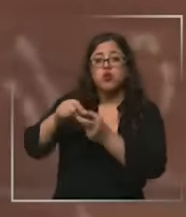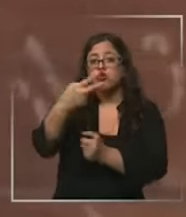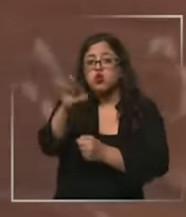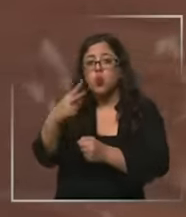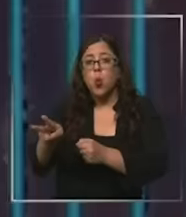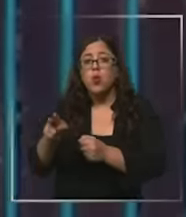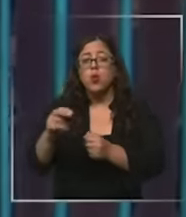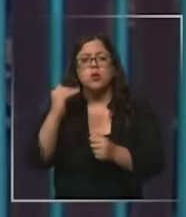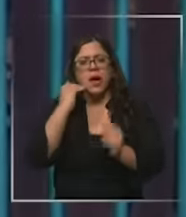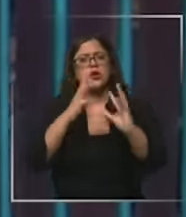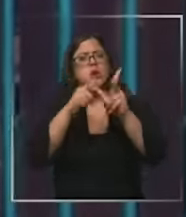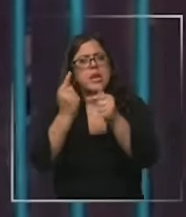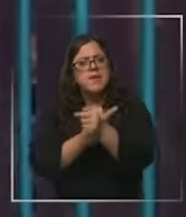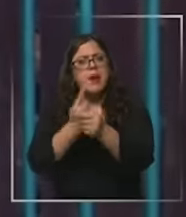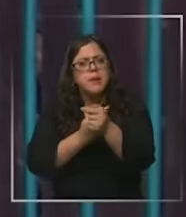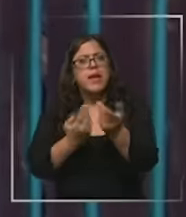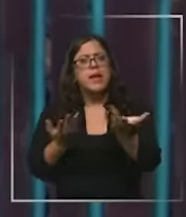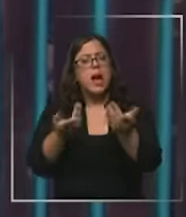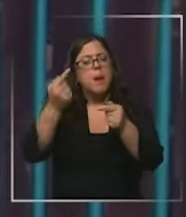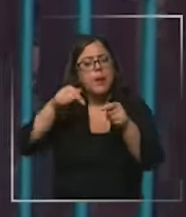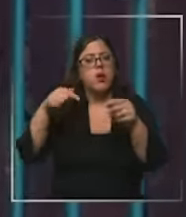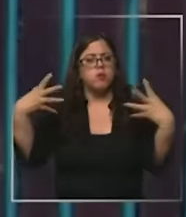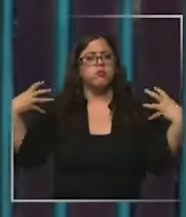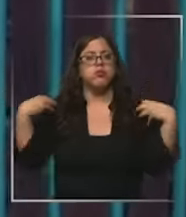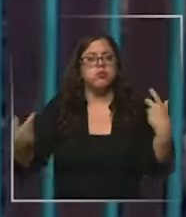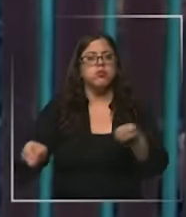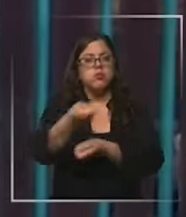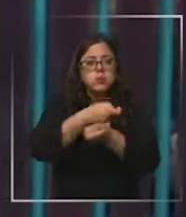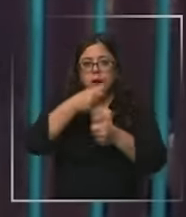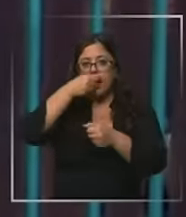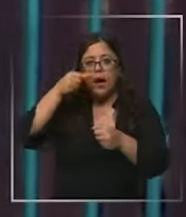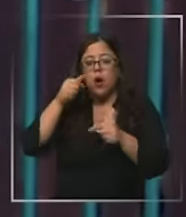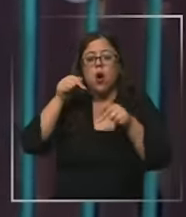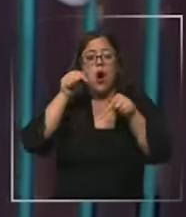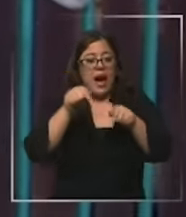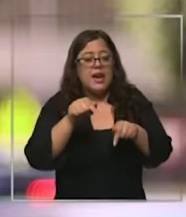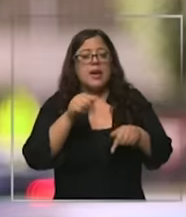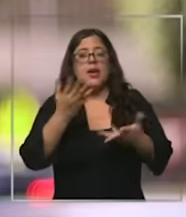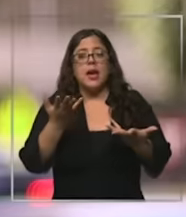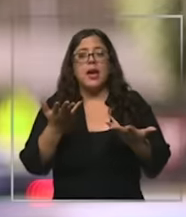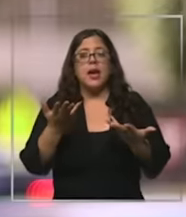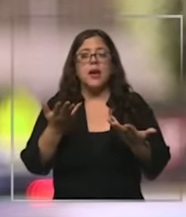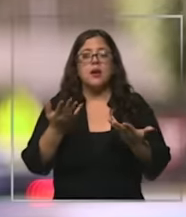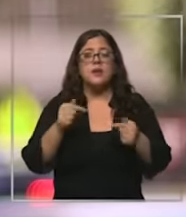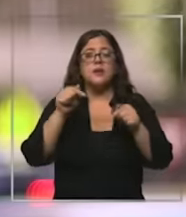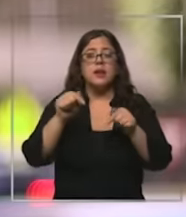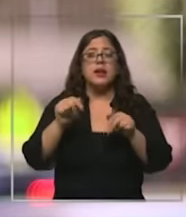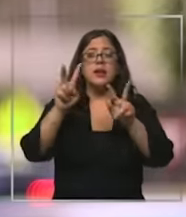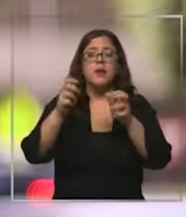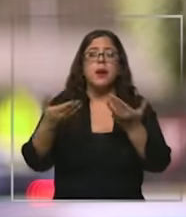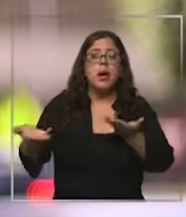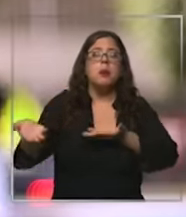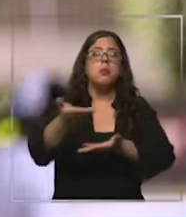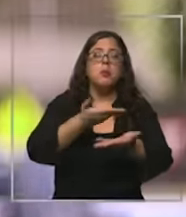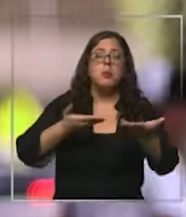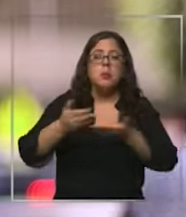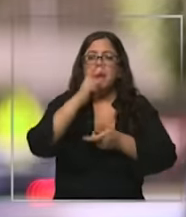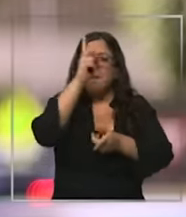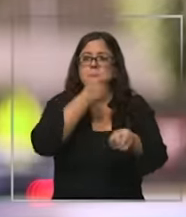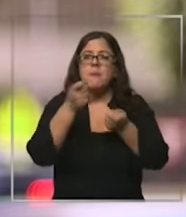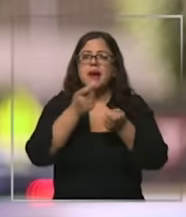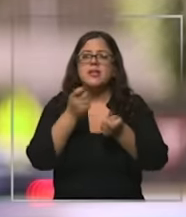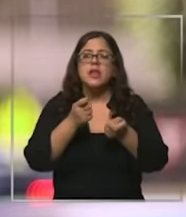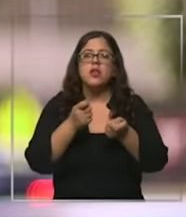pero dedicada al ilícito negocio de la droga. Indica que no solamente mantenían este comportamiento o tratar de asemejarse